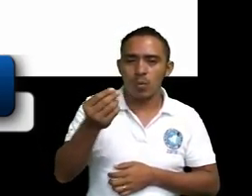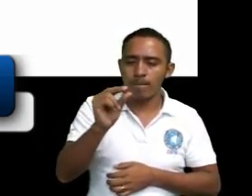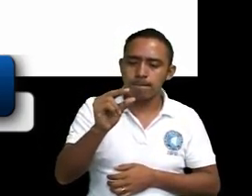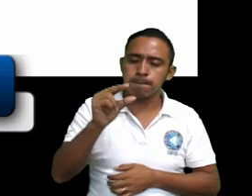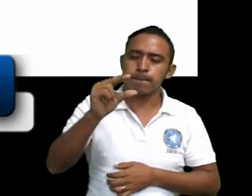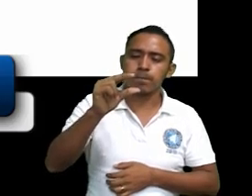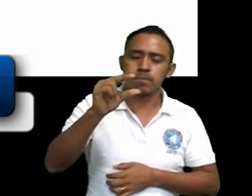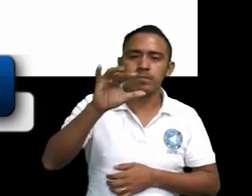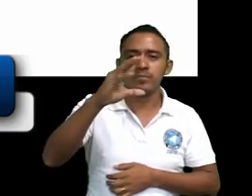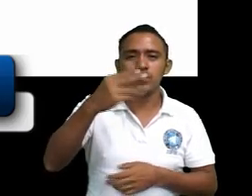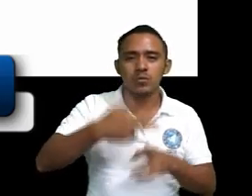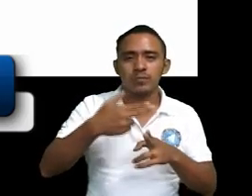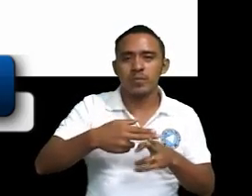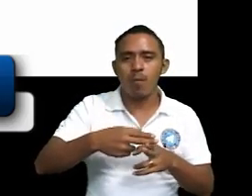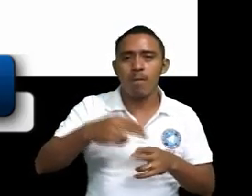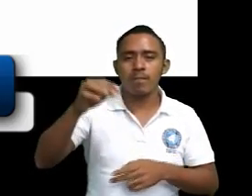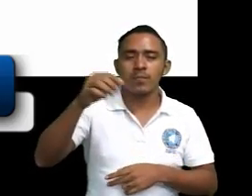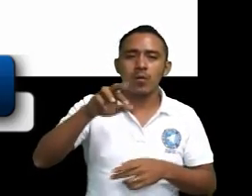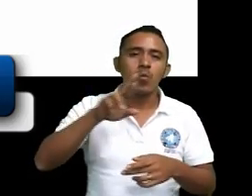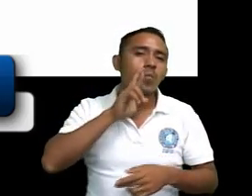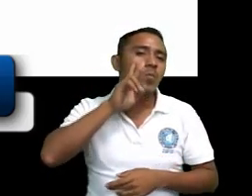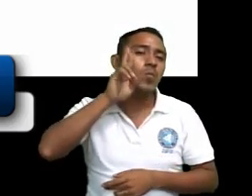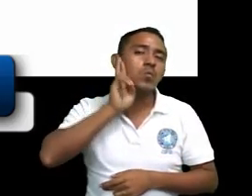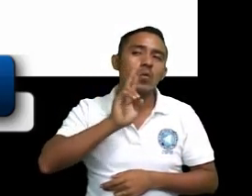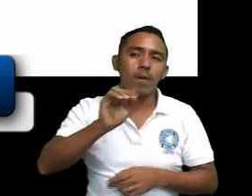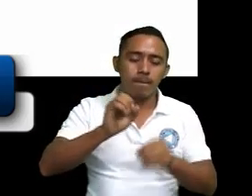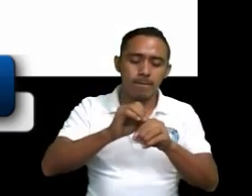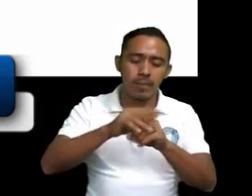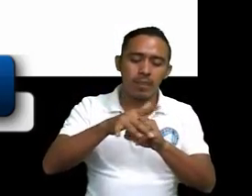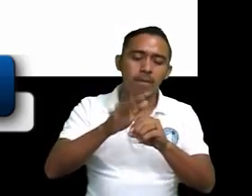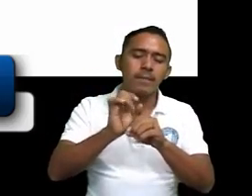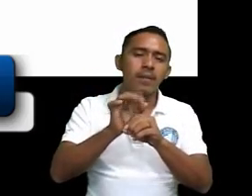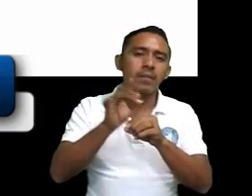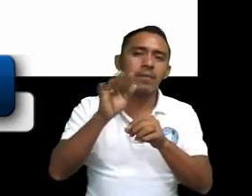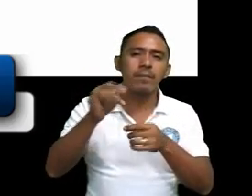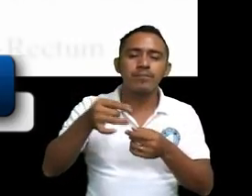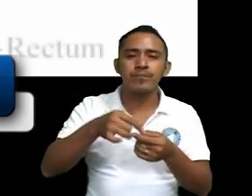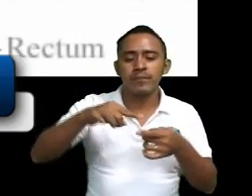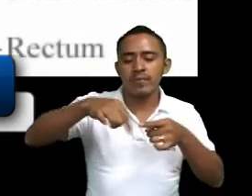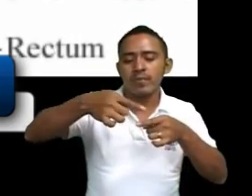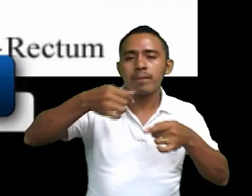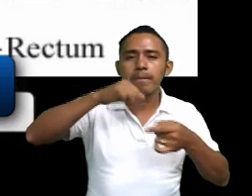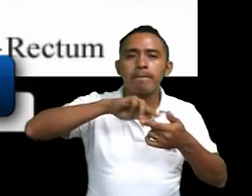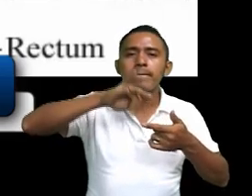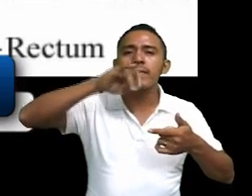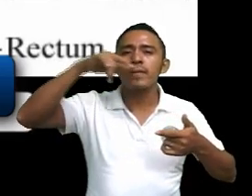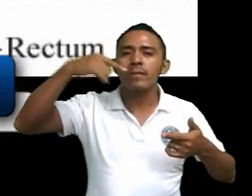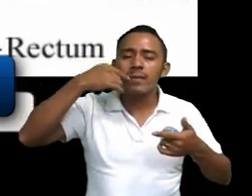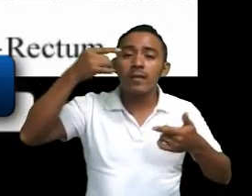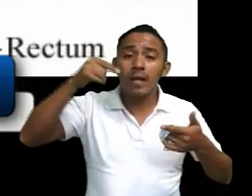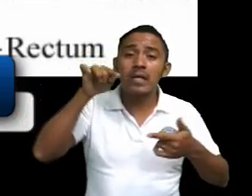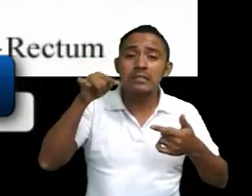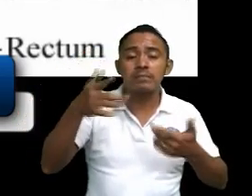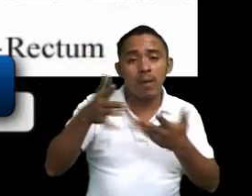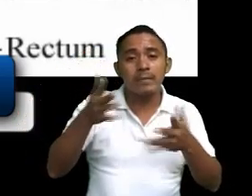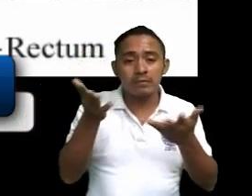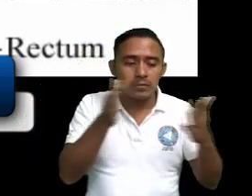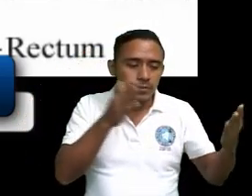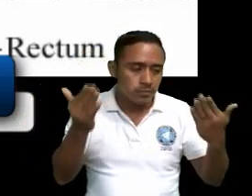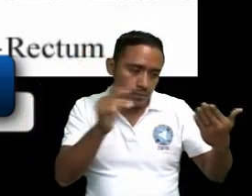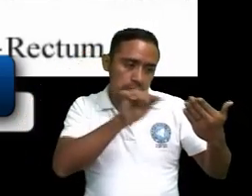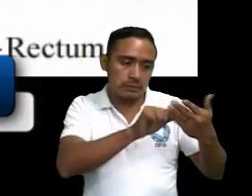Los coyolas, ah, sí, ajá, que son rosaditos. Que son rosados. Peludos. Ajá, que lo hacen en miel. Sí, correcto. Que literalmente pueden llegar a alcanzar el tamaño de